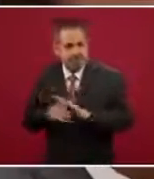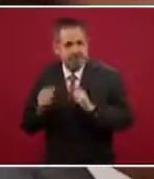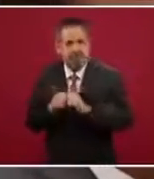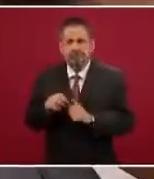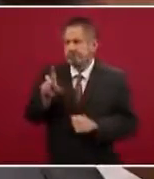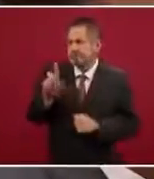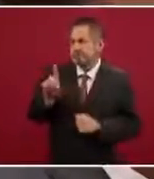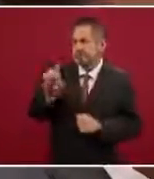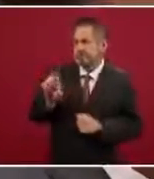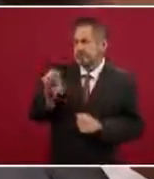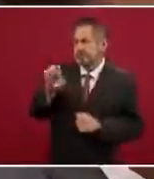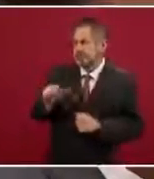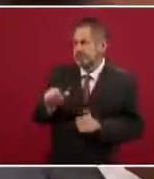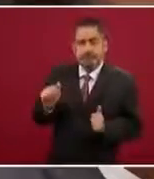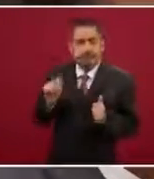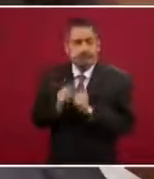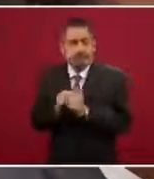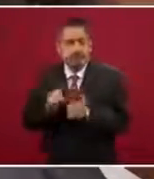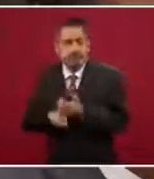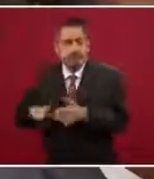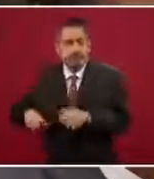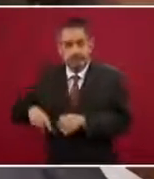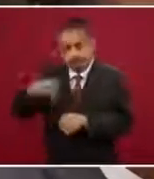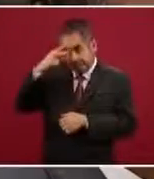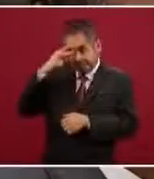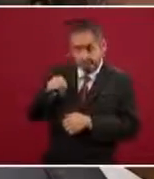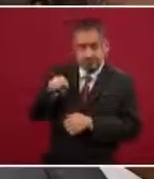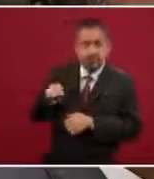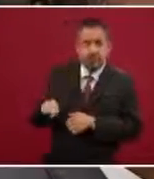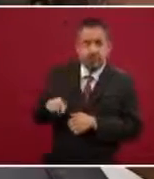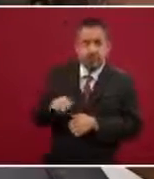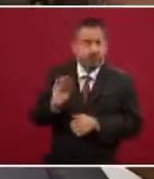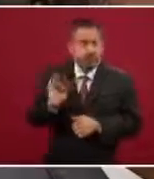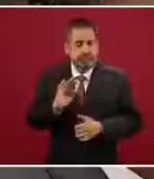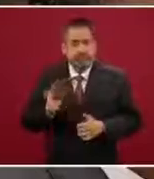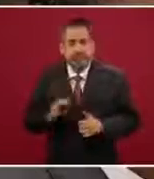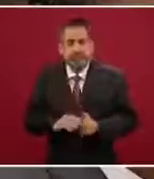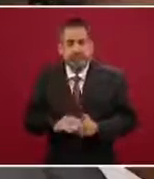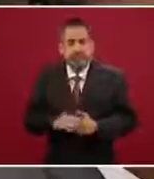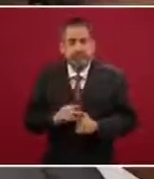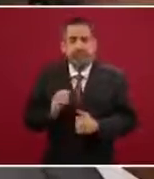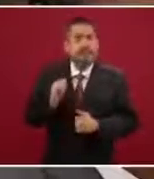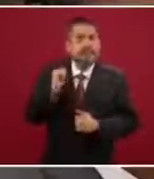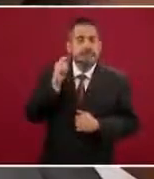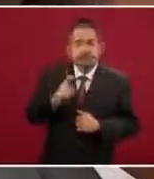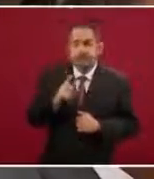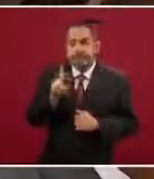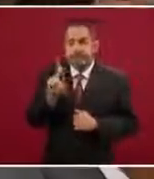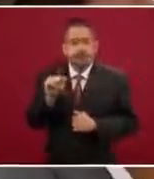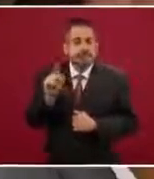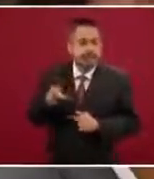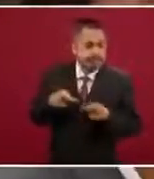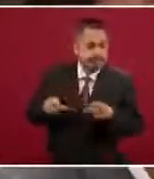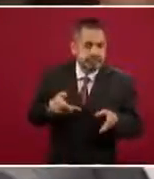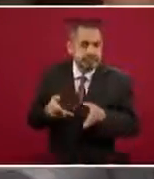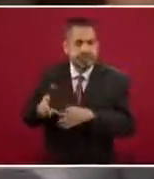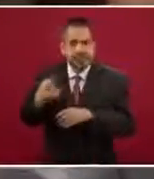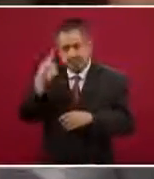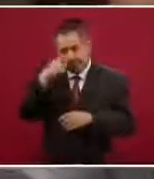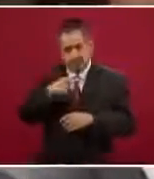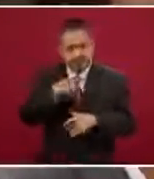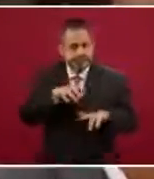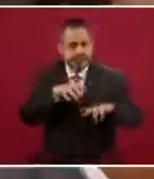DEA de manera conjunta con el gobierno mexicano? Si hay alguna estrategia para parar a